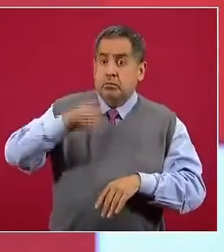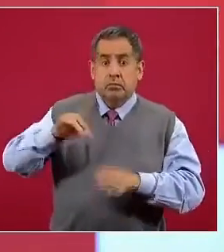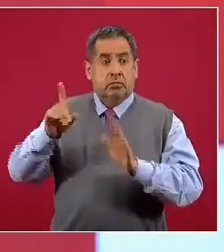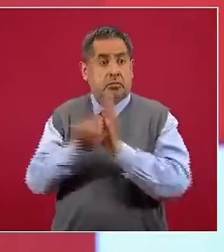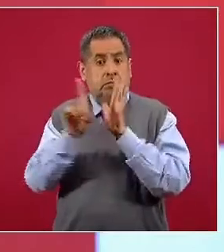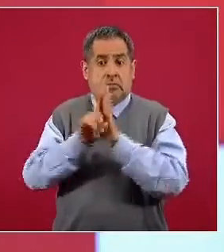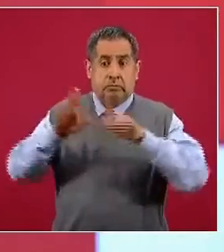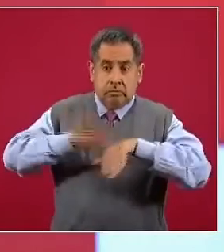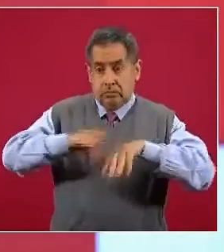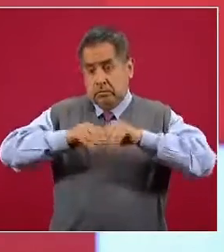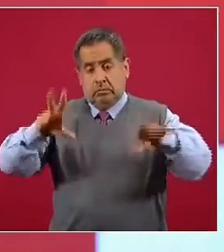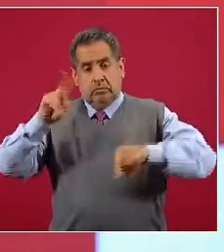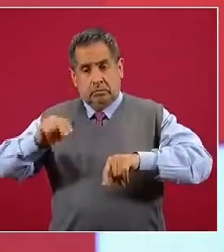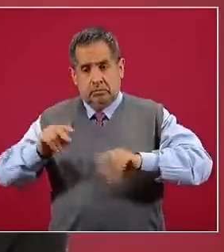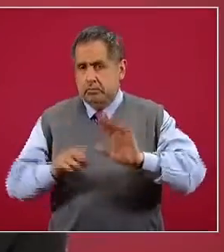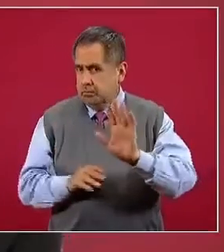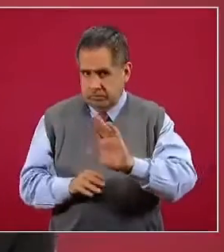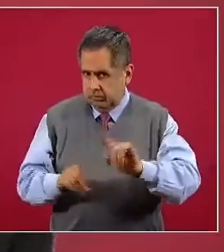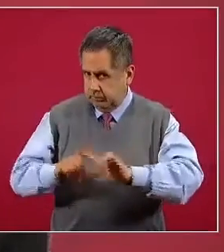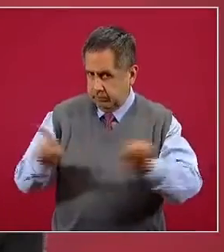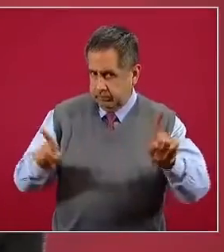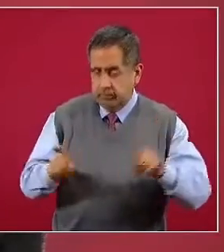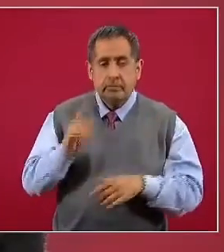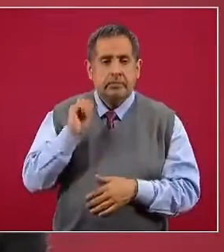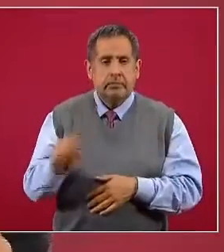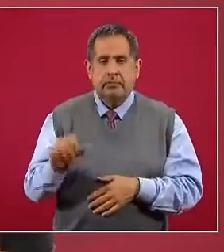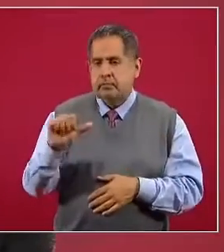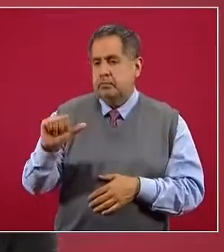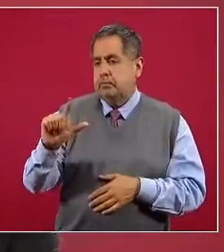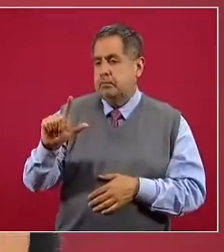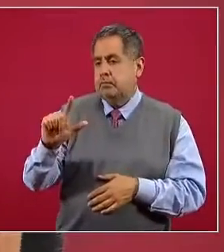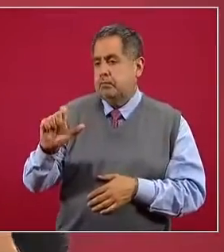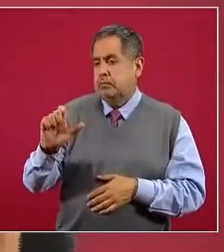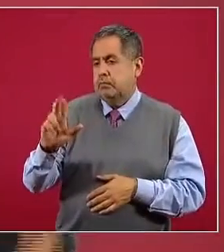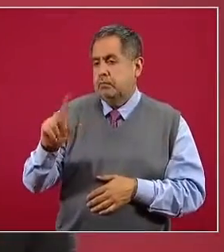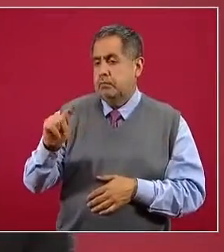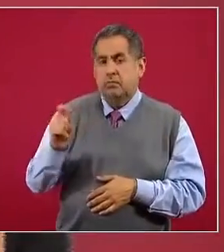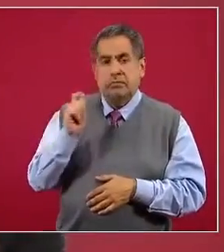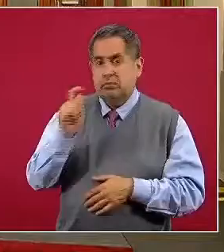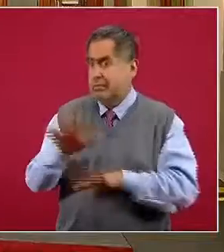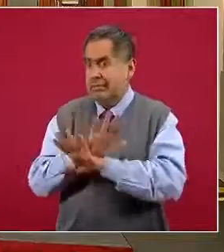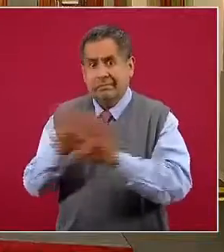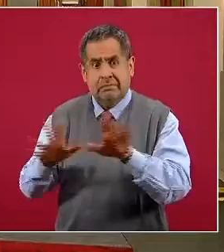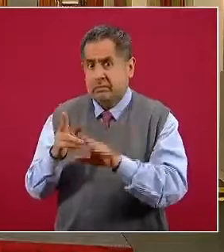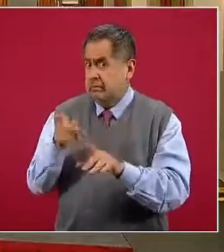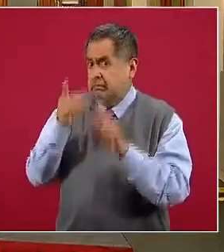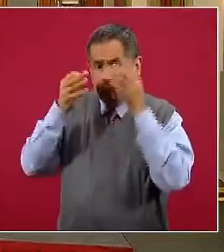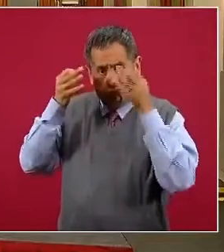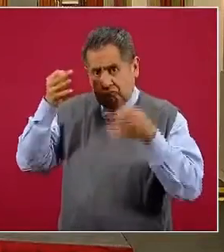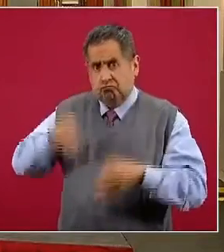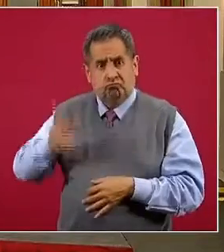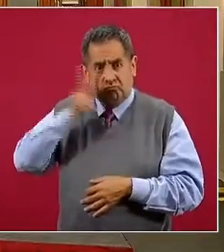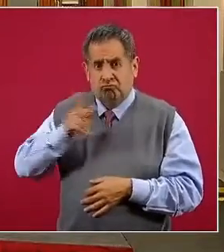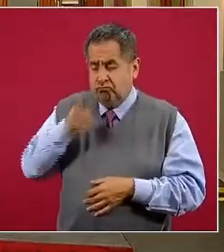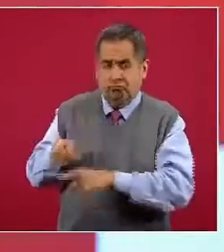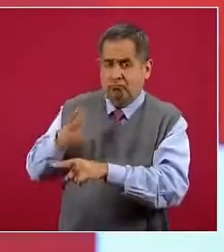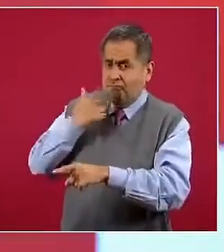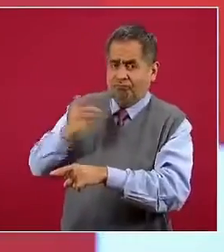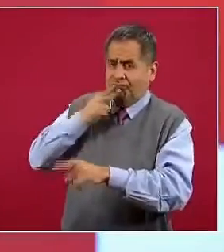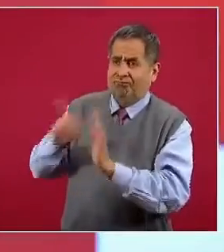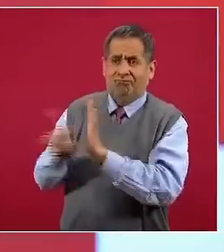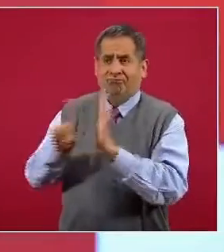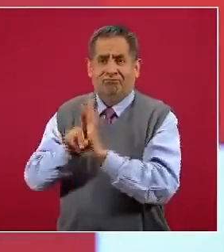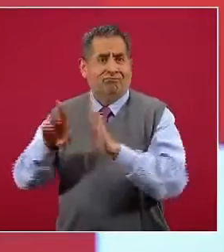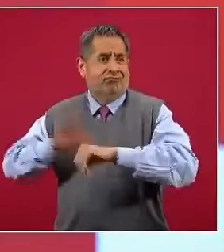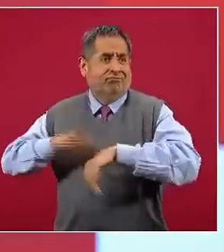técnicamente porque una alerta es sobre una situación en donde la evidencia es muy consistente, muy sólida, muy extensa y se